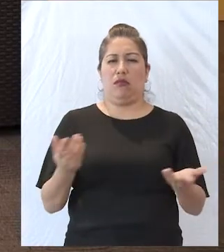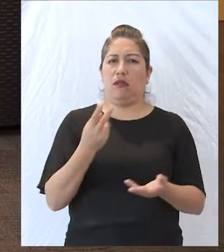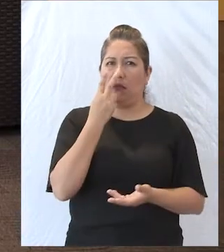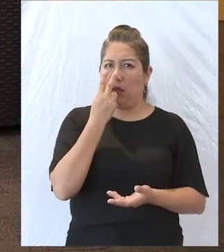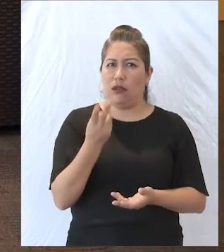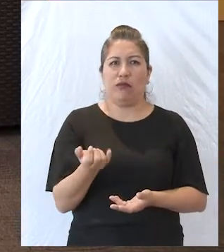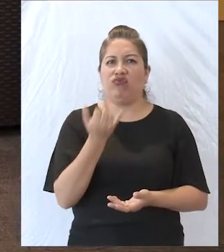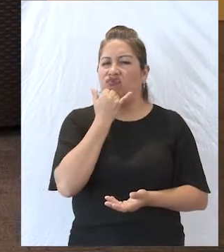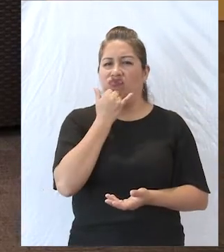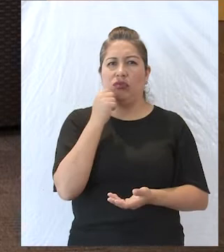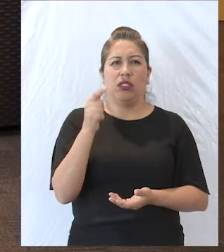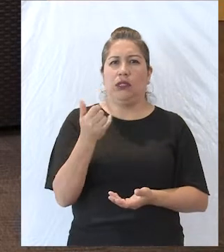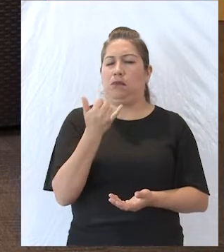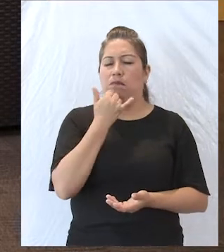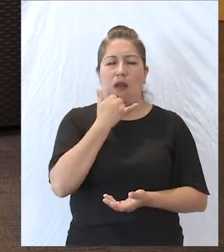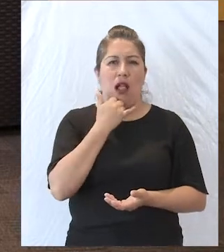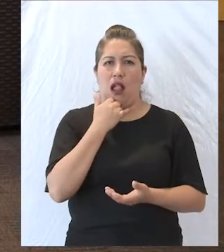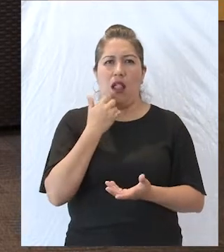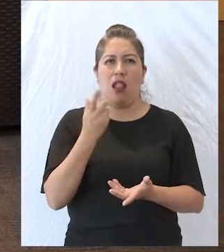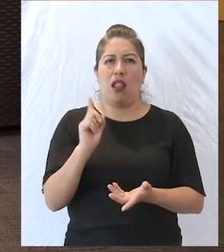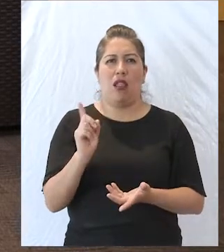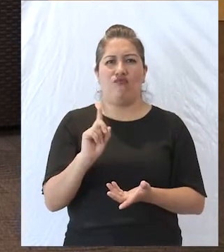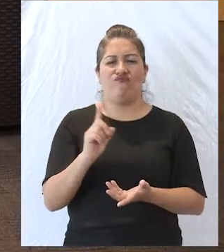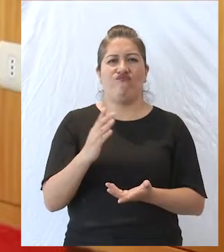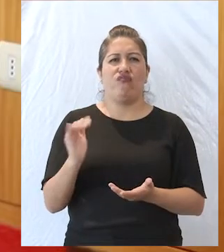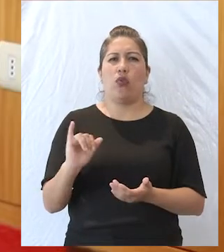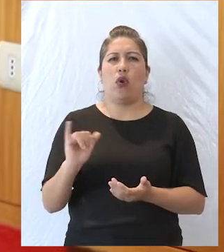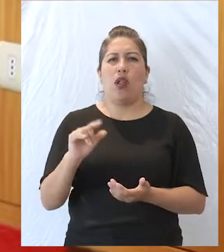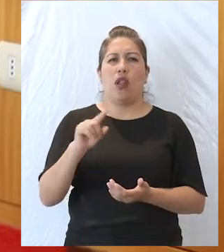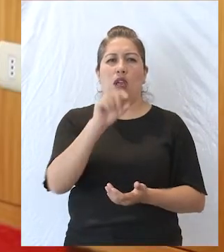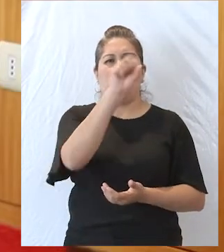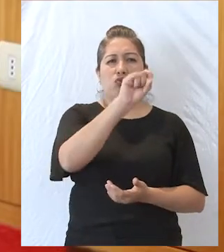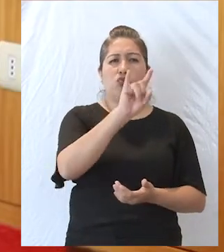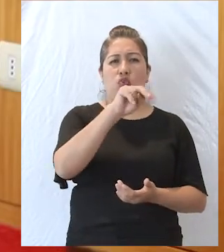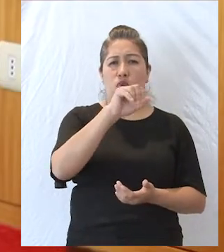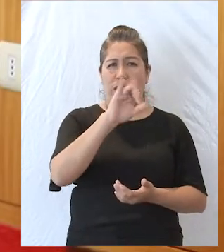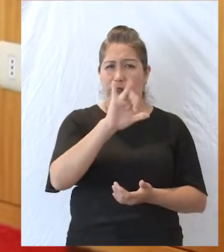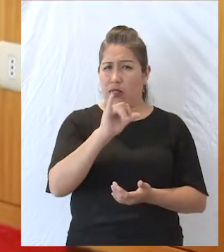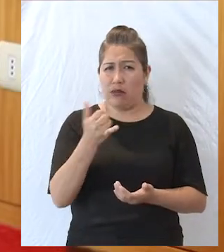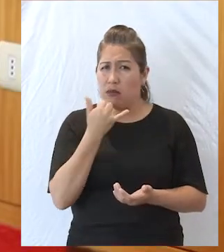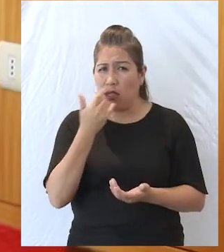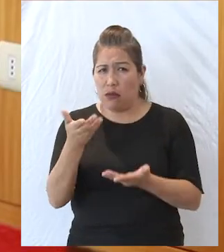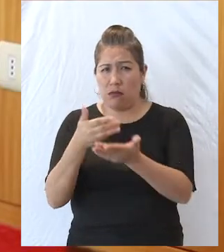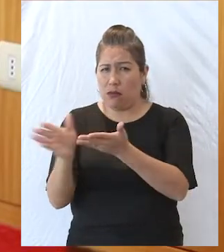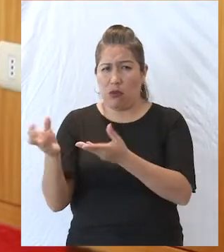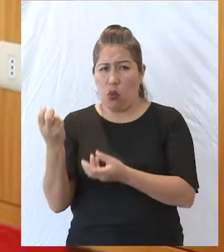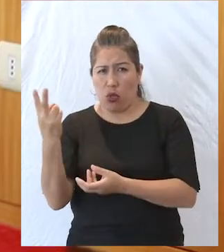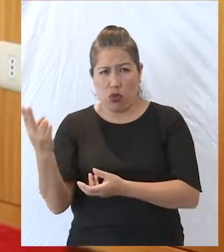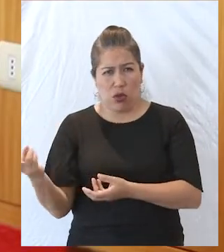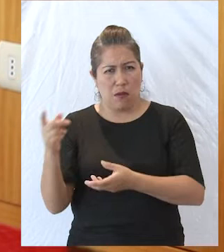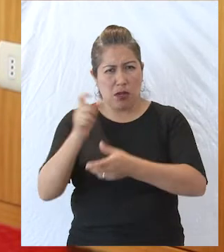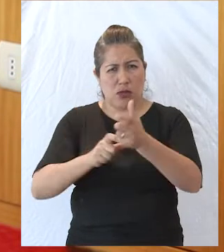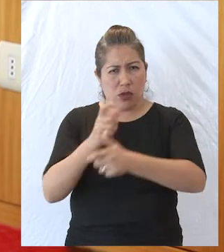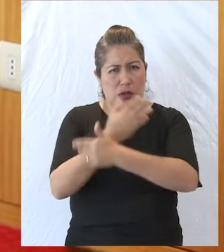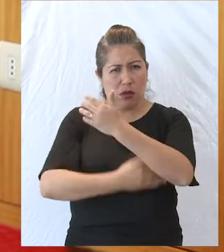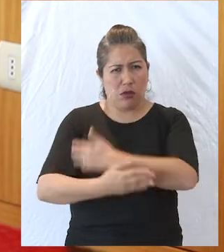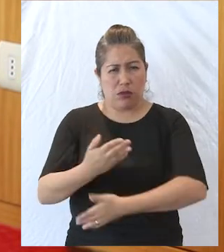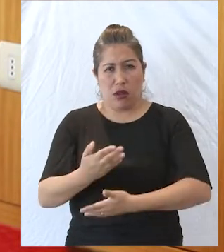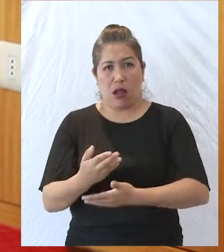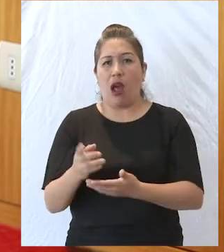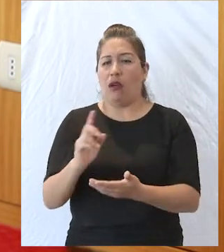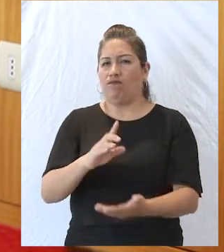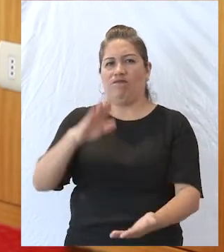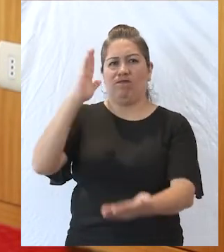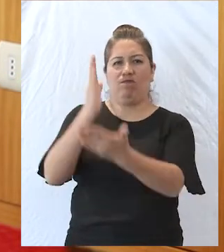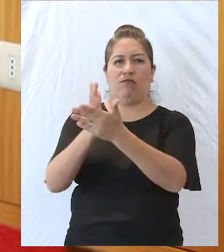despido arbitrario, injusto, incausado. ¿Qué hizo la SUNAFIL? Multó a la institución. Y cuando